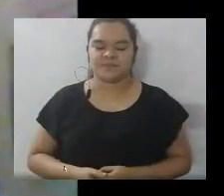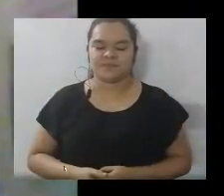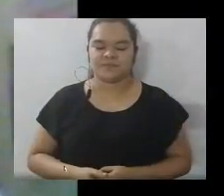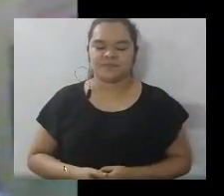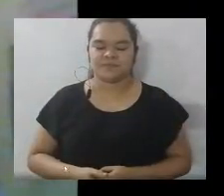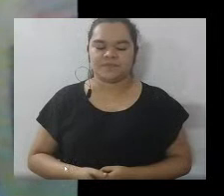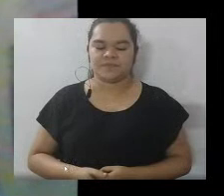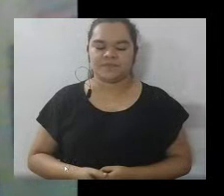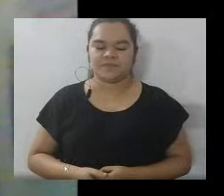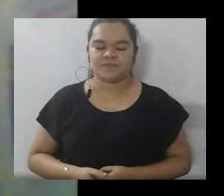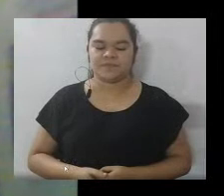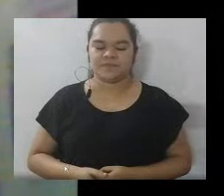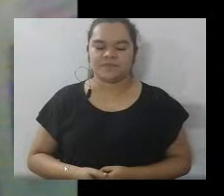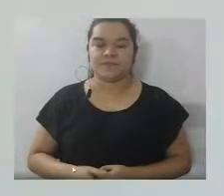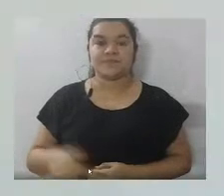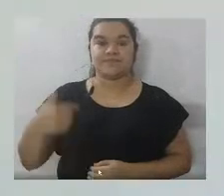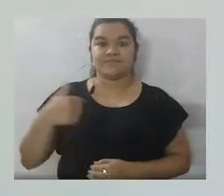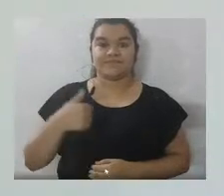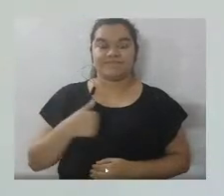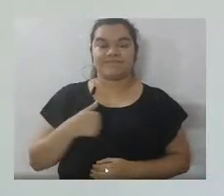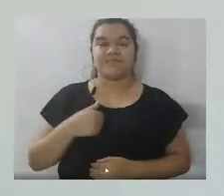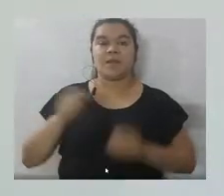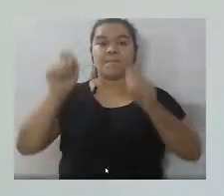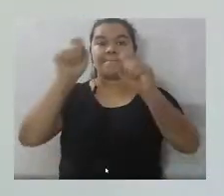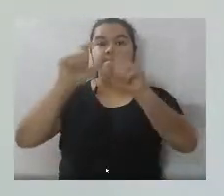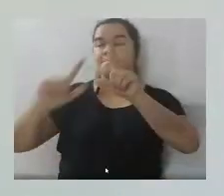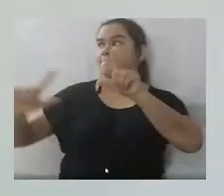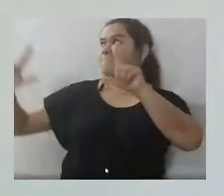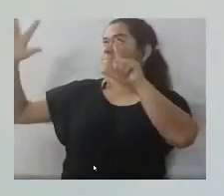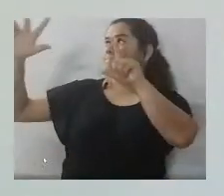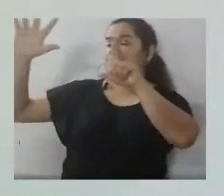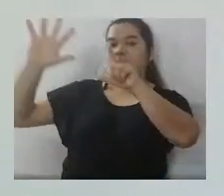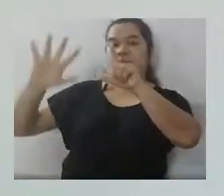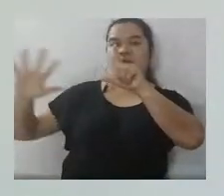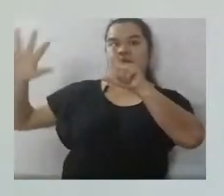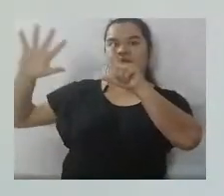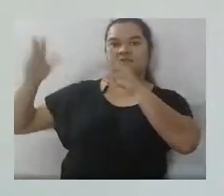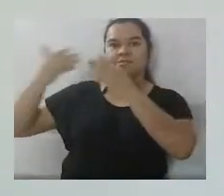Bueno, voy a compartir la pantalla a ver si podemos.